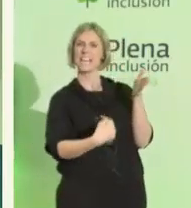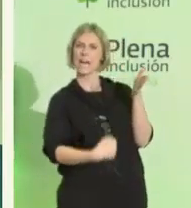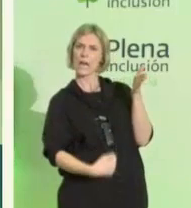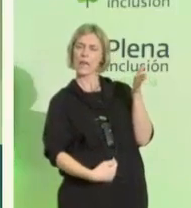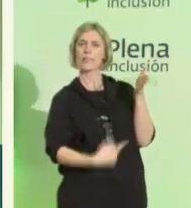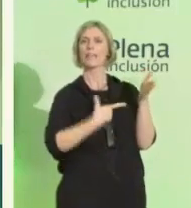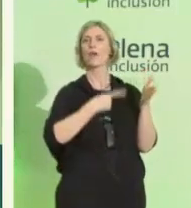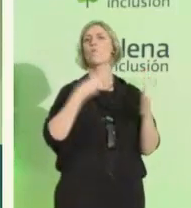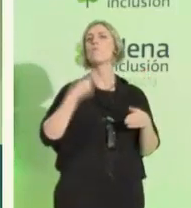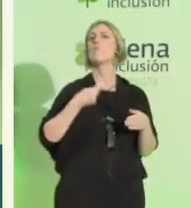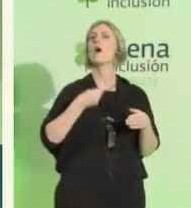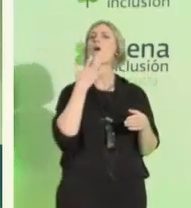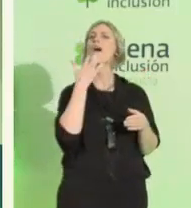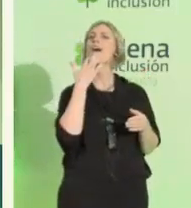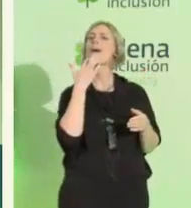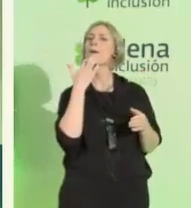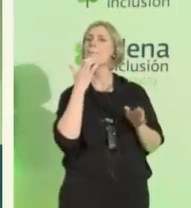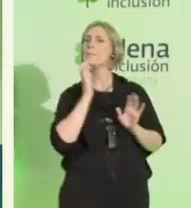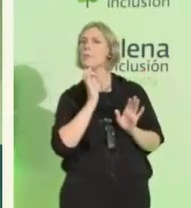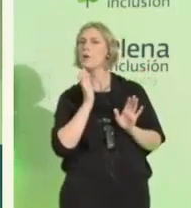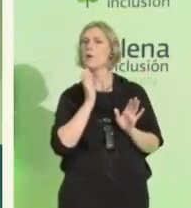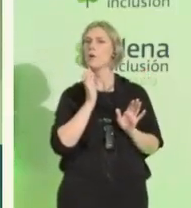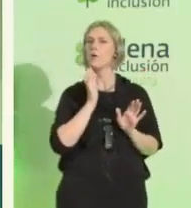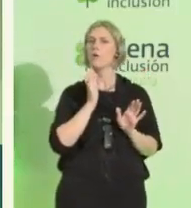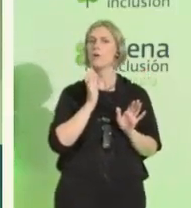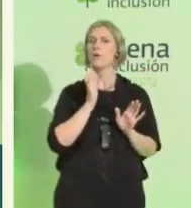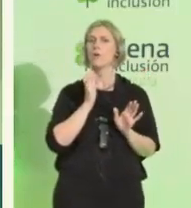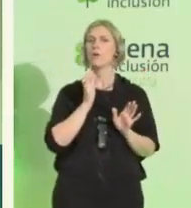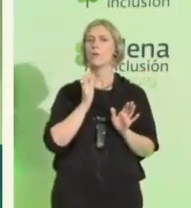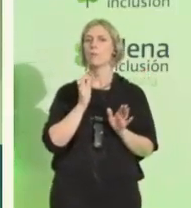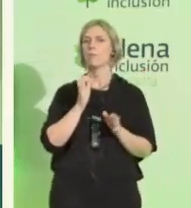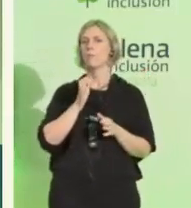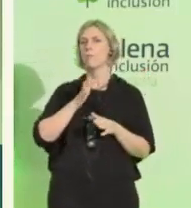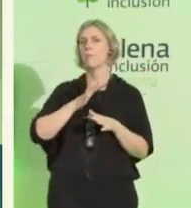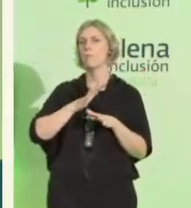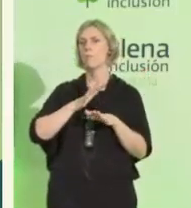o qué es un gran mundo para ustedes